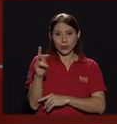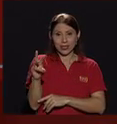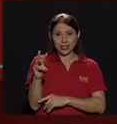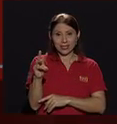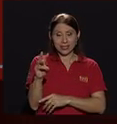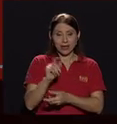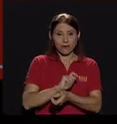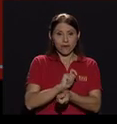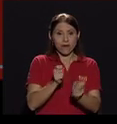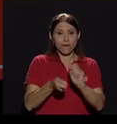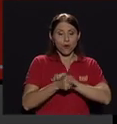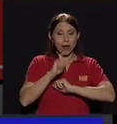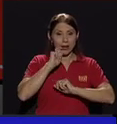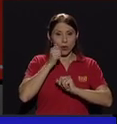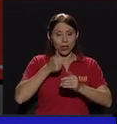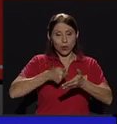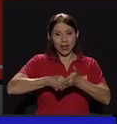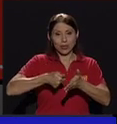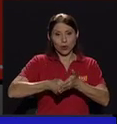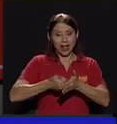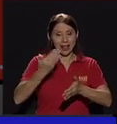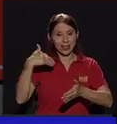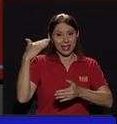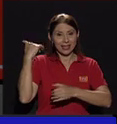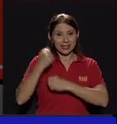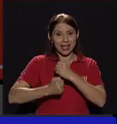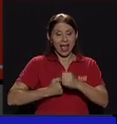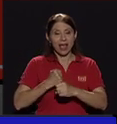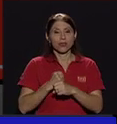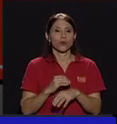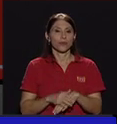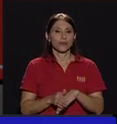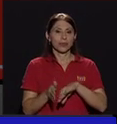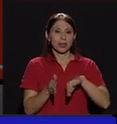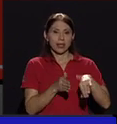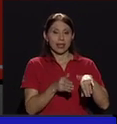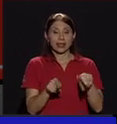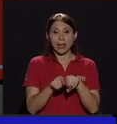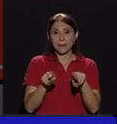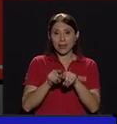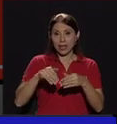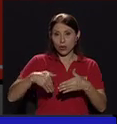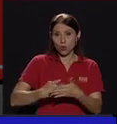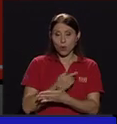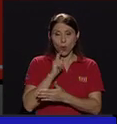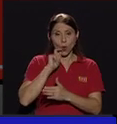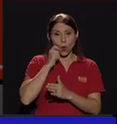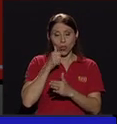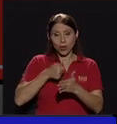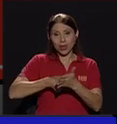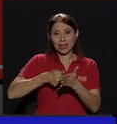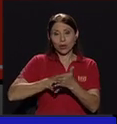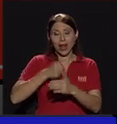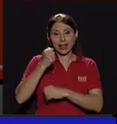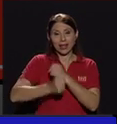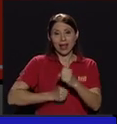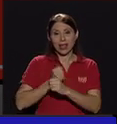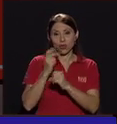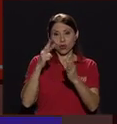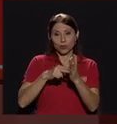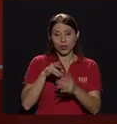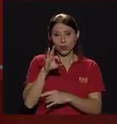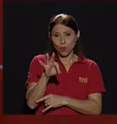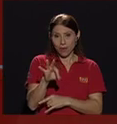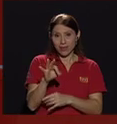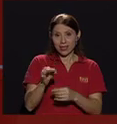1996, en la reforma al Código Electoral de ese año, como cuando se aprueba en el nuevo Código Electoral de